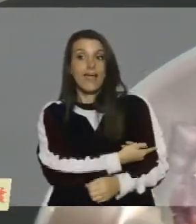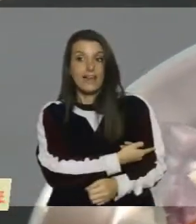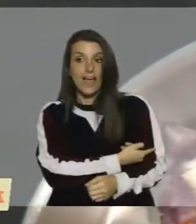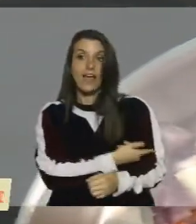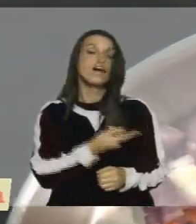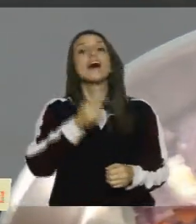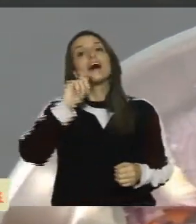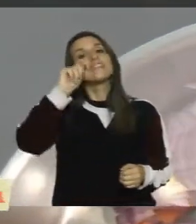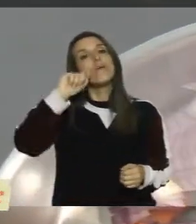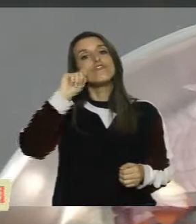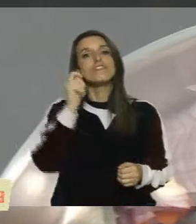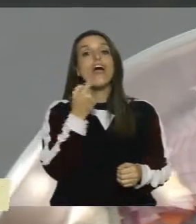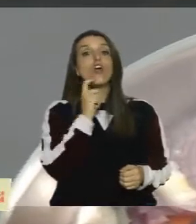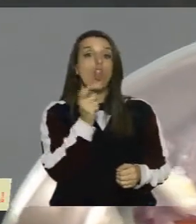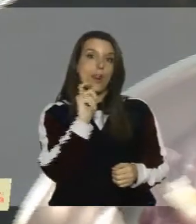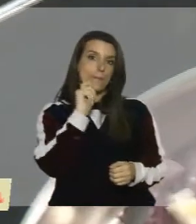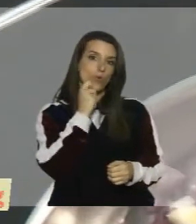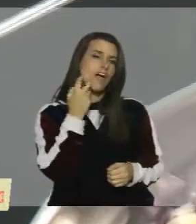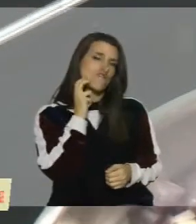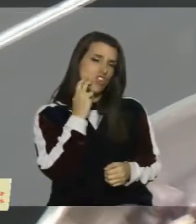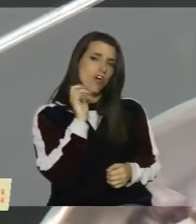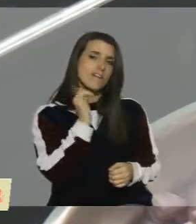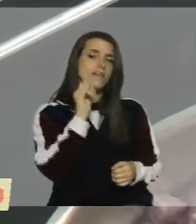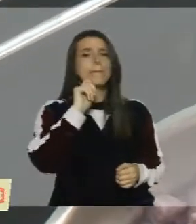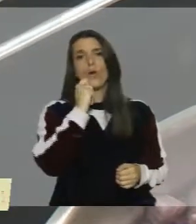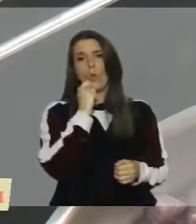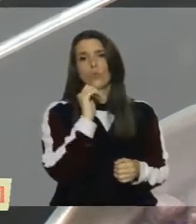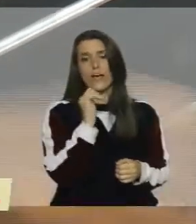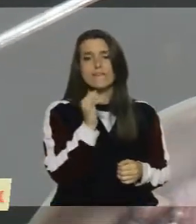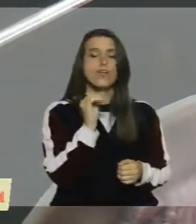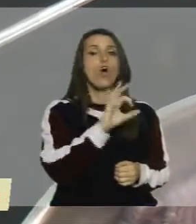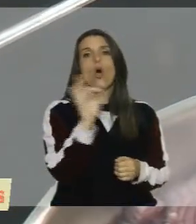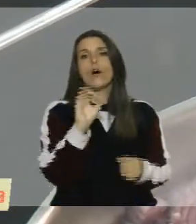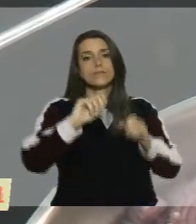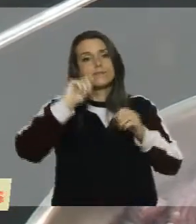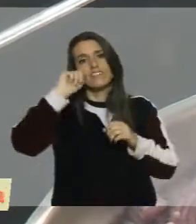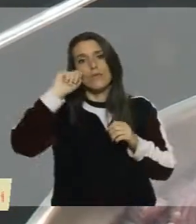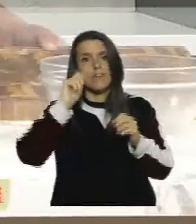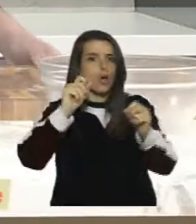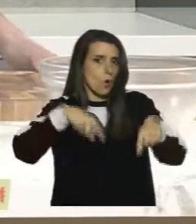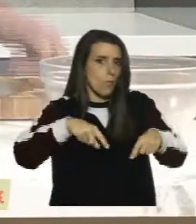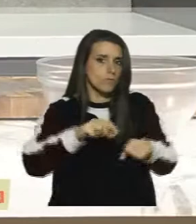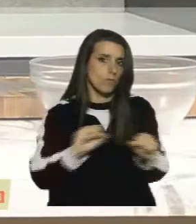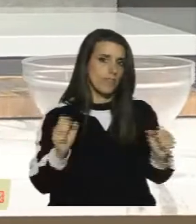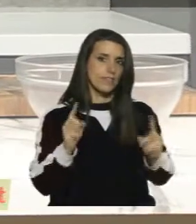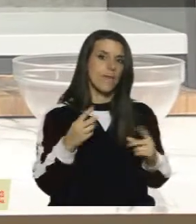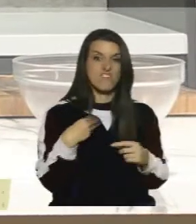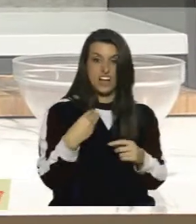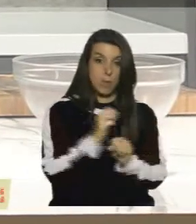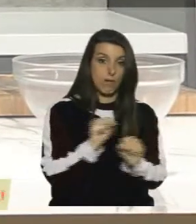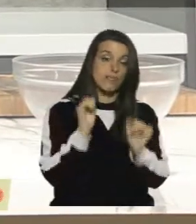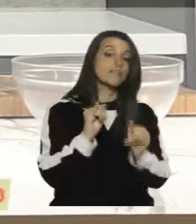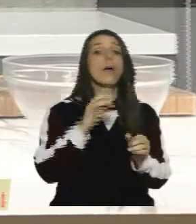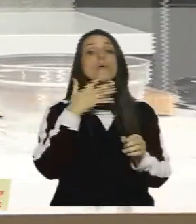Cebollita colorada, qué rico. Sí, o cebollita de verdeo, decía la receta, o cebolla común, lo que tengan en casa. Perfecto. Va a estar bien. Si tienen